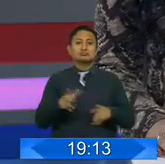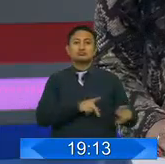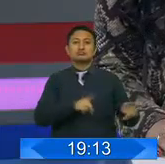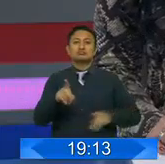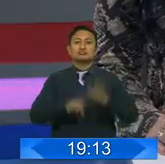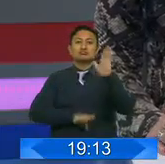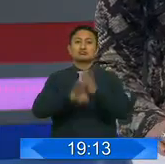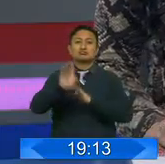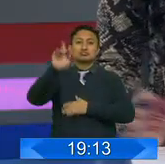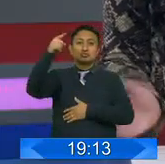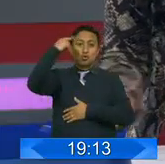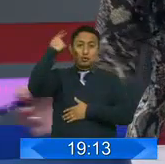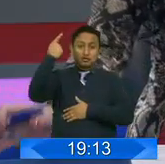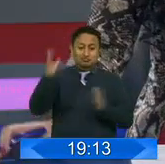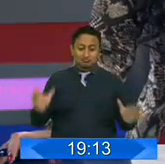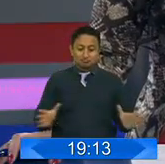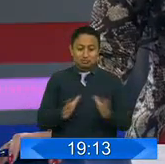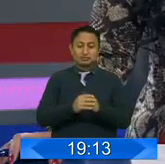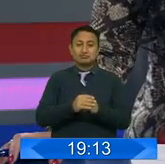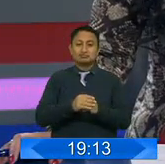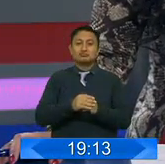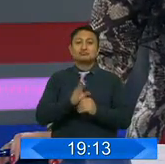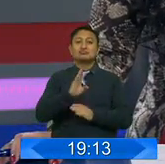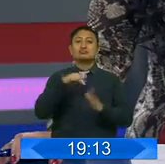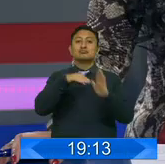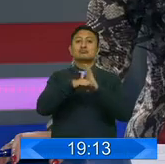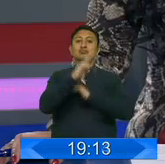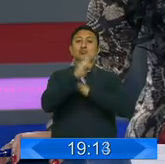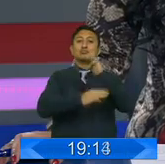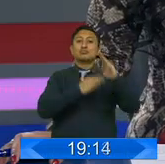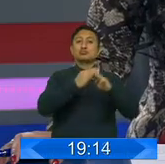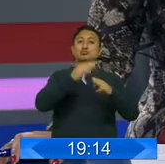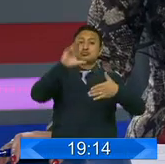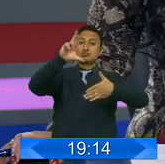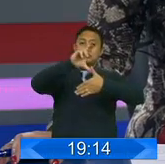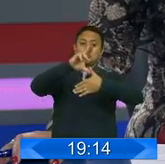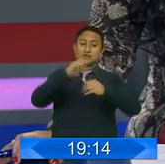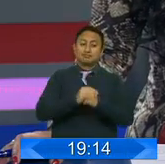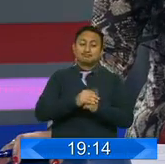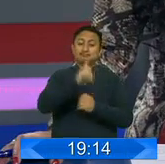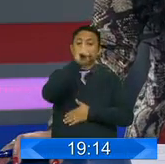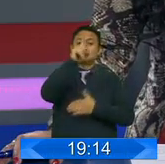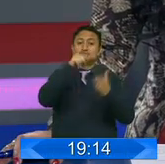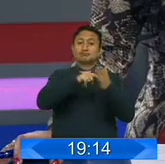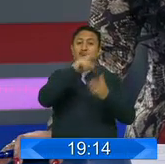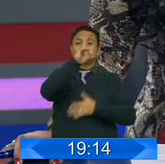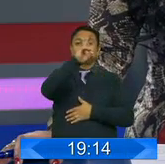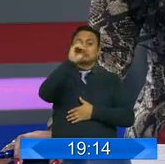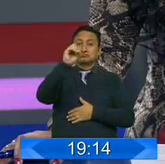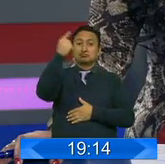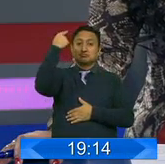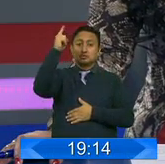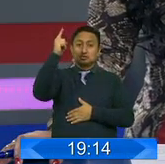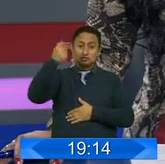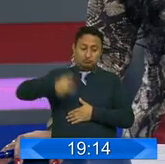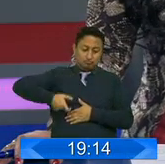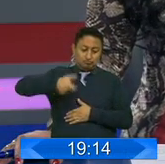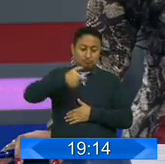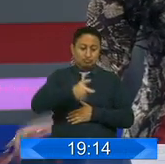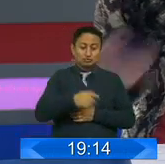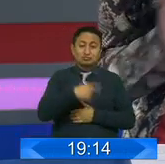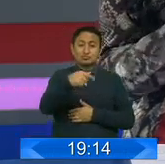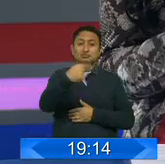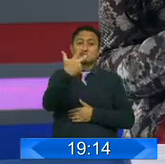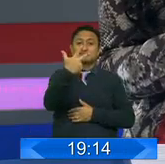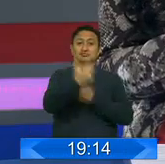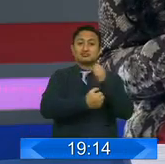que promueve el gobierno, el Banco Mundial para América Latina desembolsará cerca de 1.700 millones de dólares en los próximos